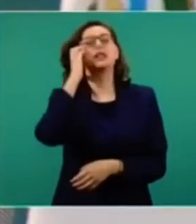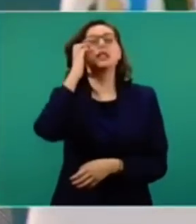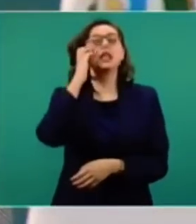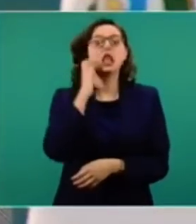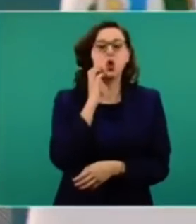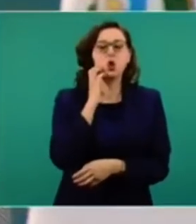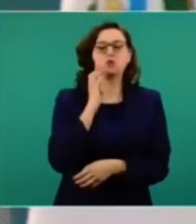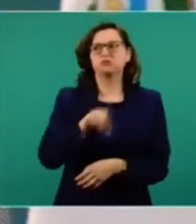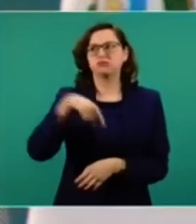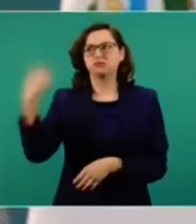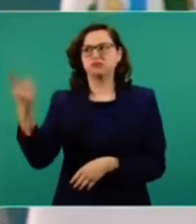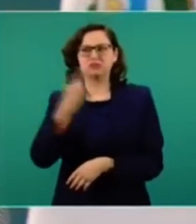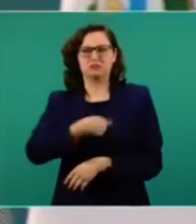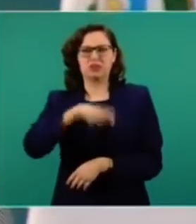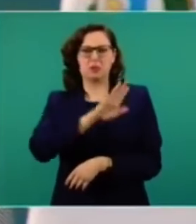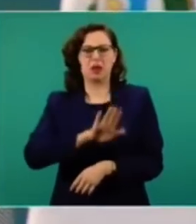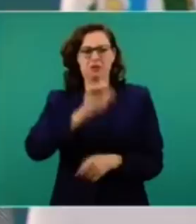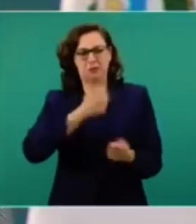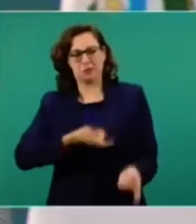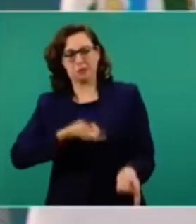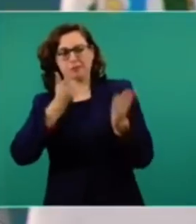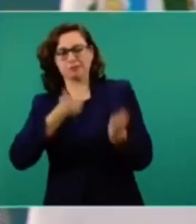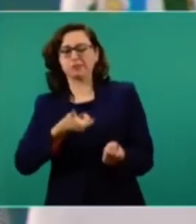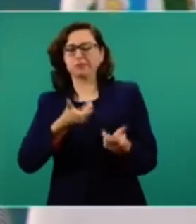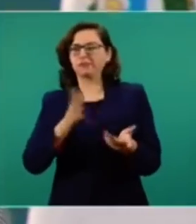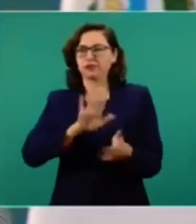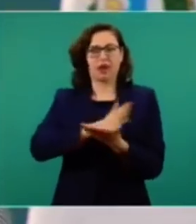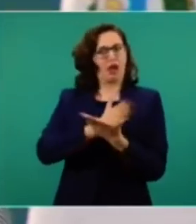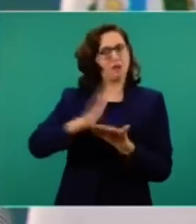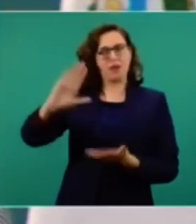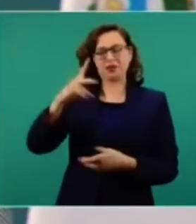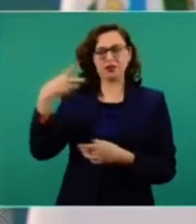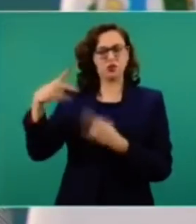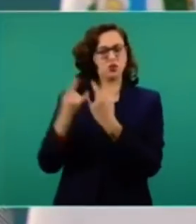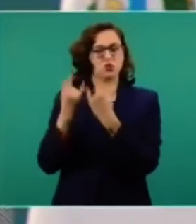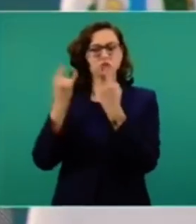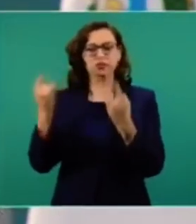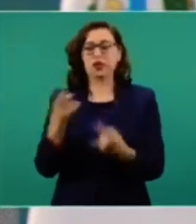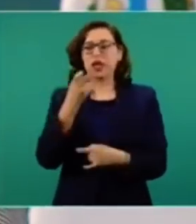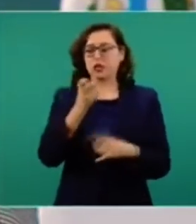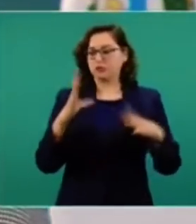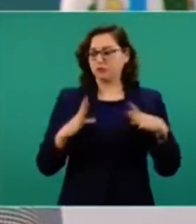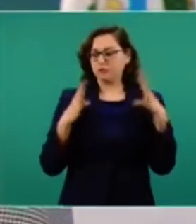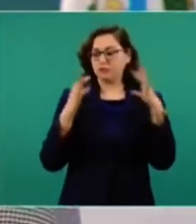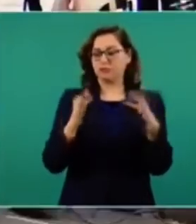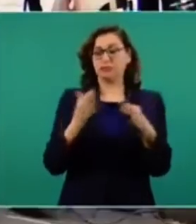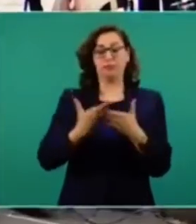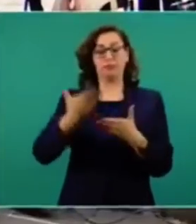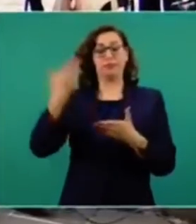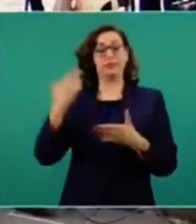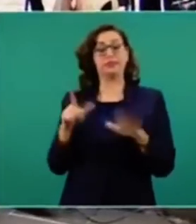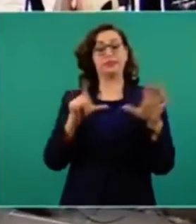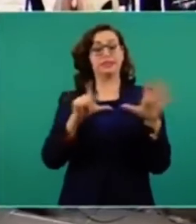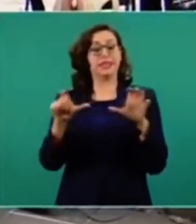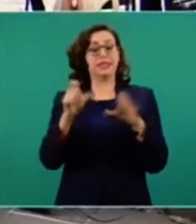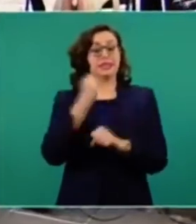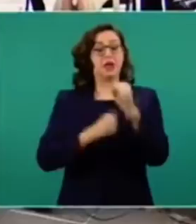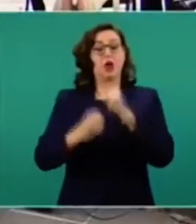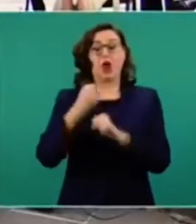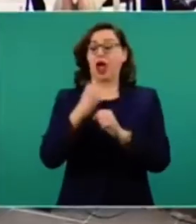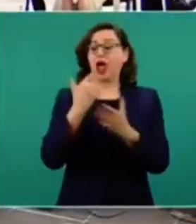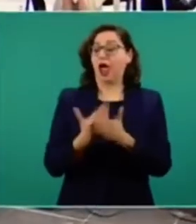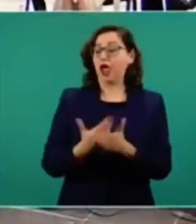historia que se reconoce en el hecho fundador que ya hace como 7 siglos, cuando